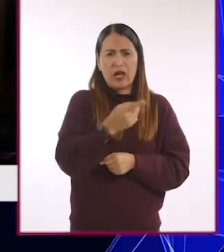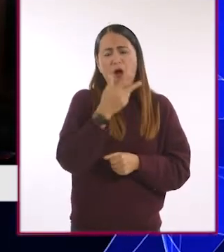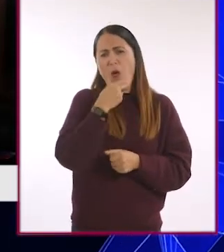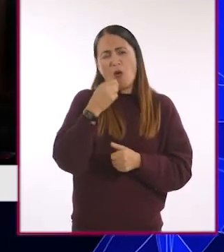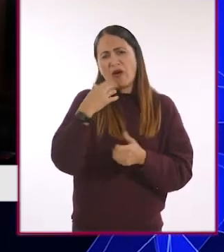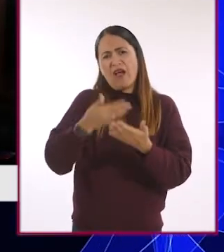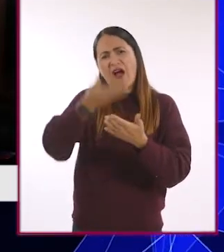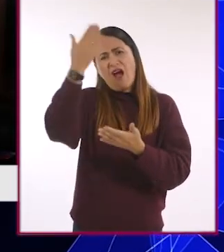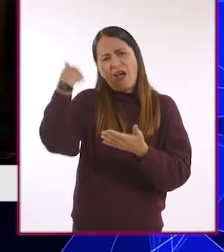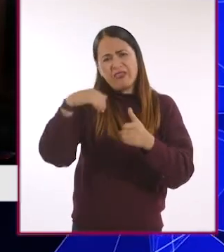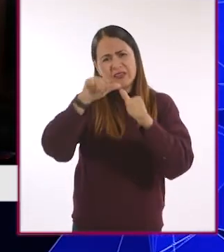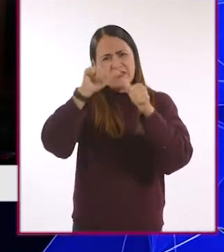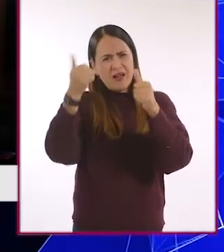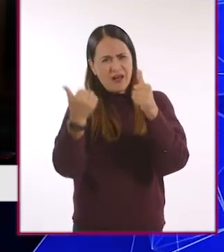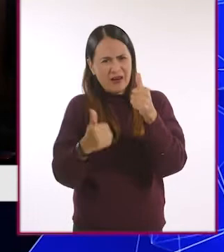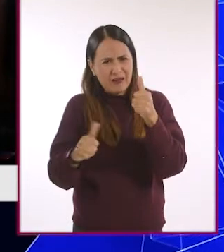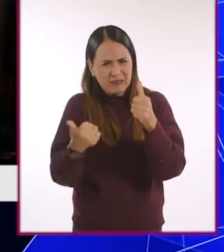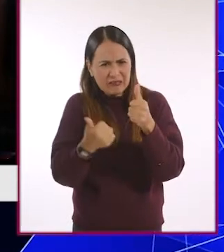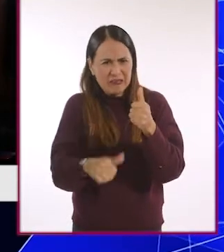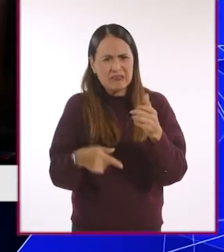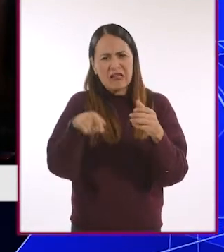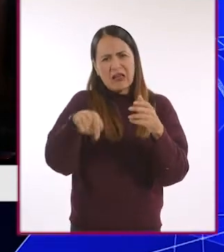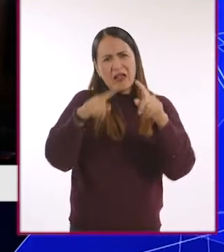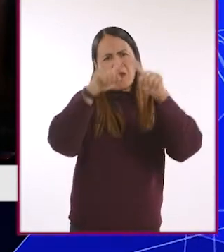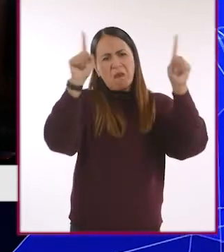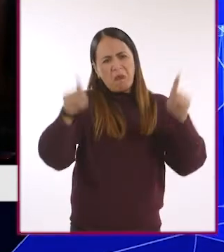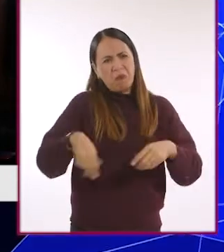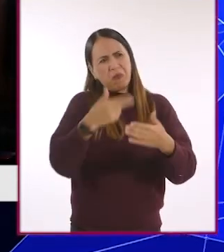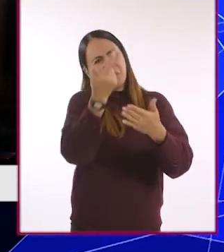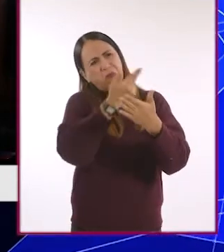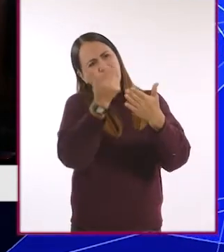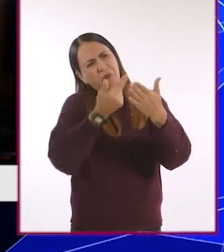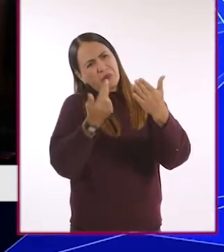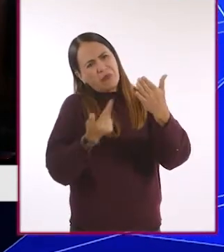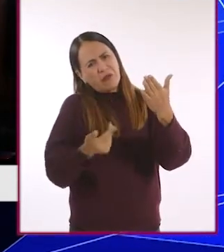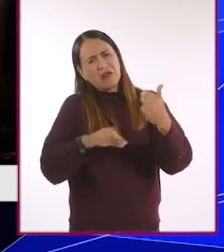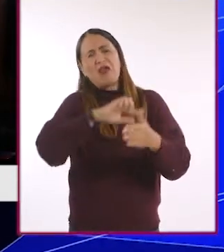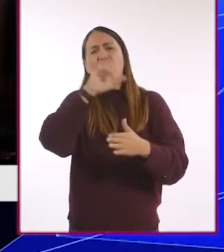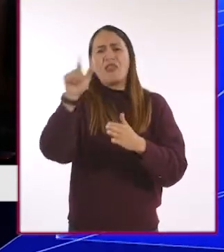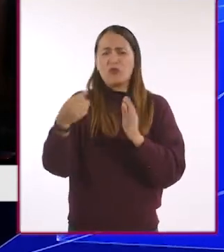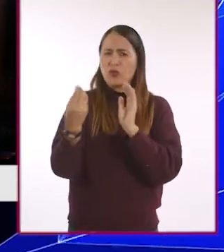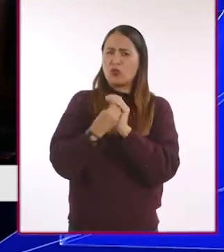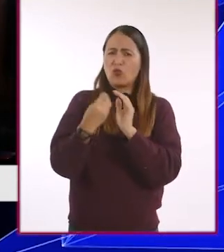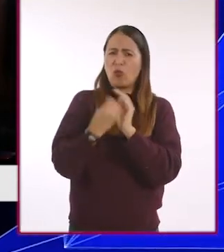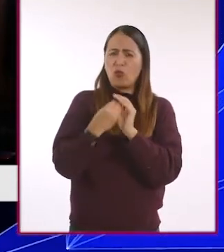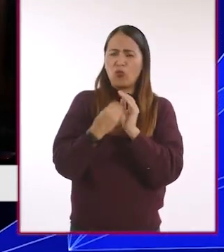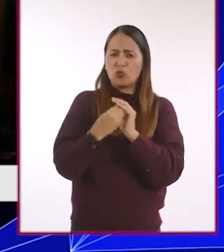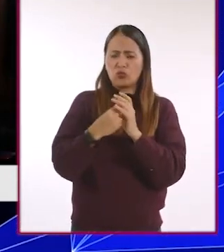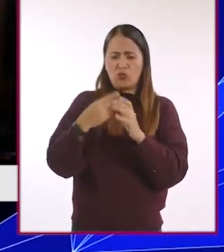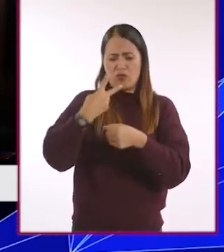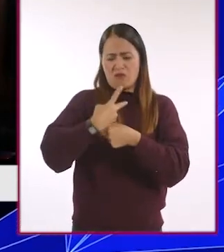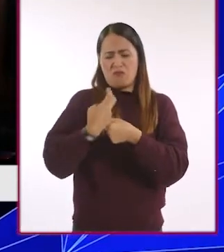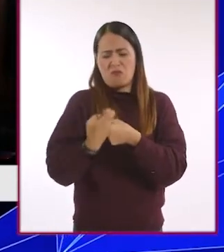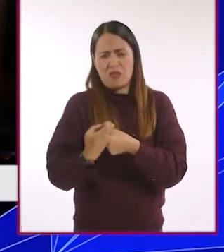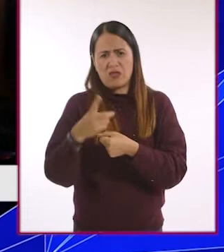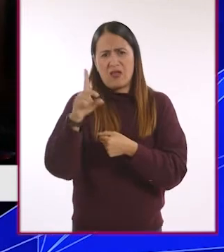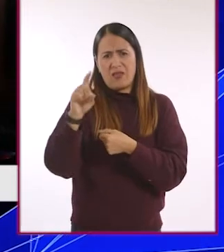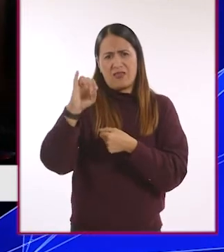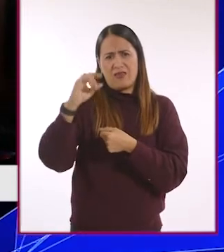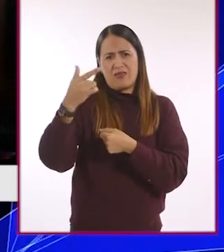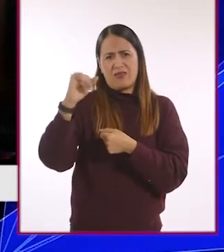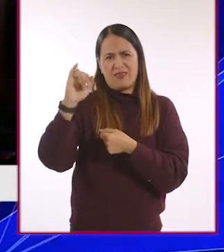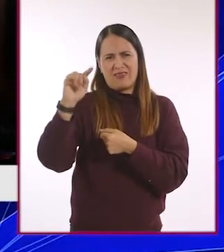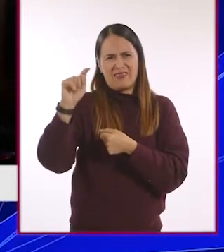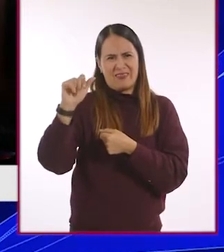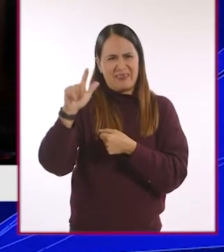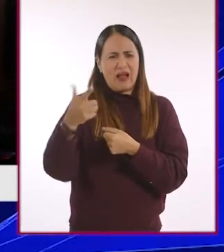artista plástico, ¿no? Él pintaba en óleo. Y un buen día lo invitan a un curso en digital y él llega y dice, ¿dónde está el óleo? Y